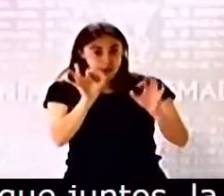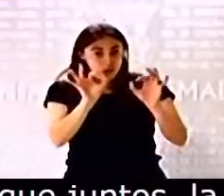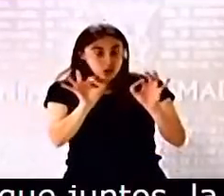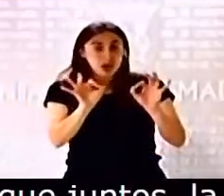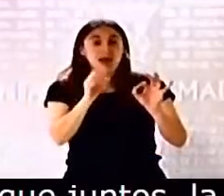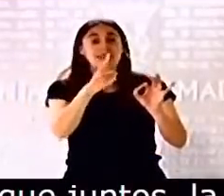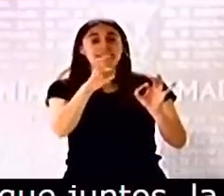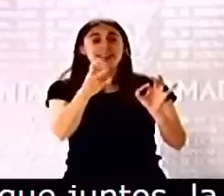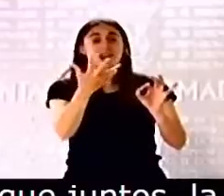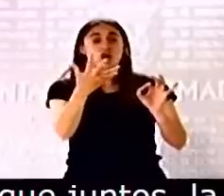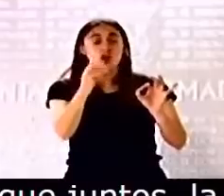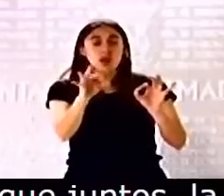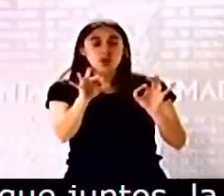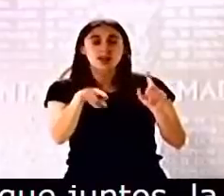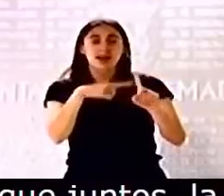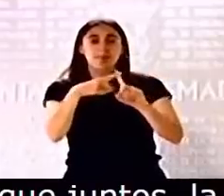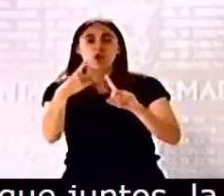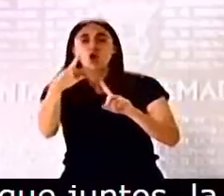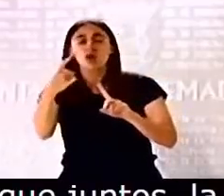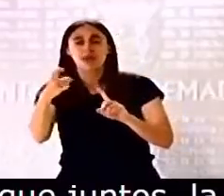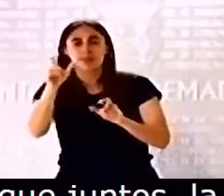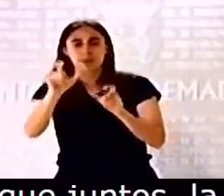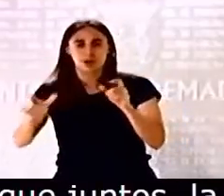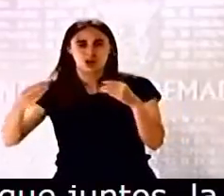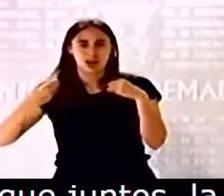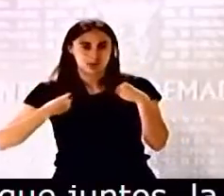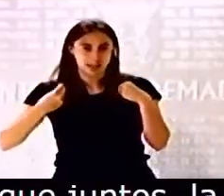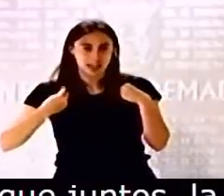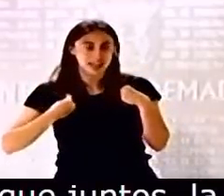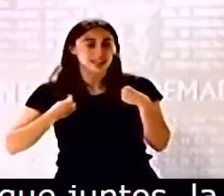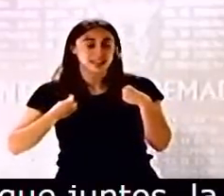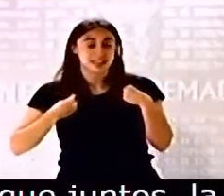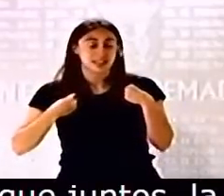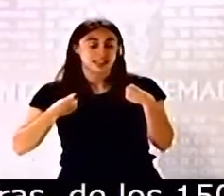los 150 casos por cada 100.000 habitantes,